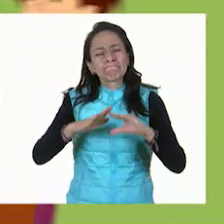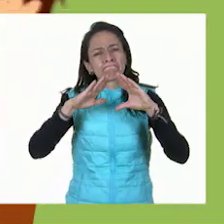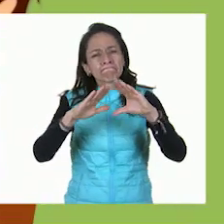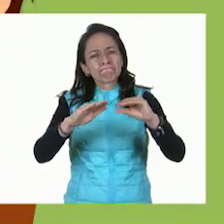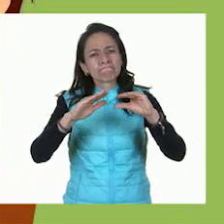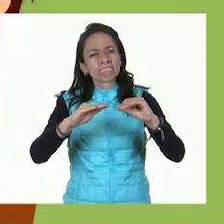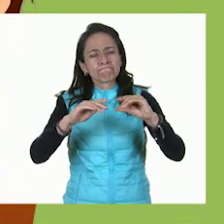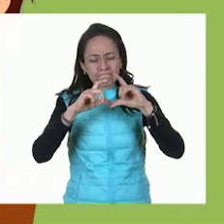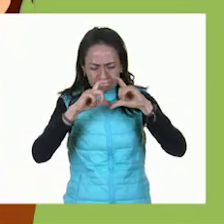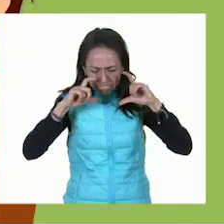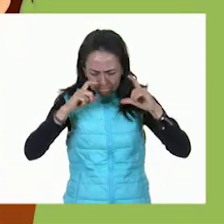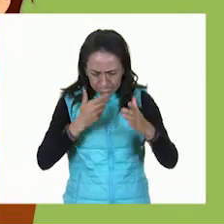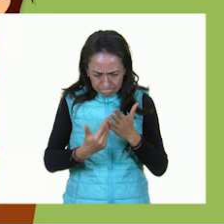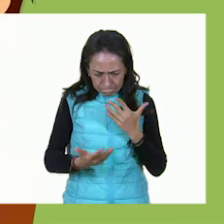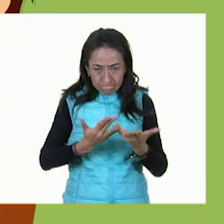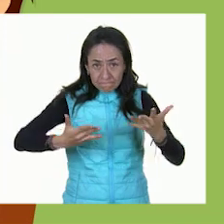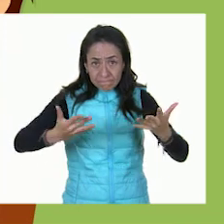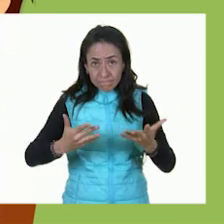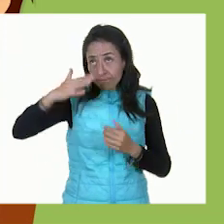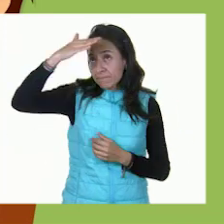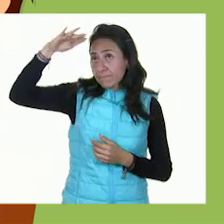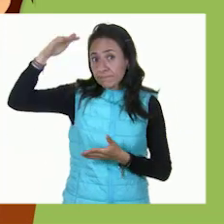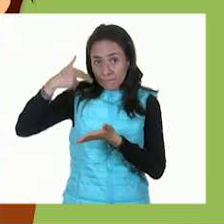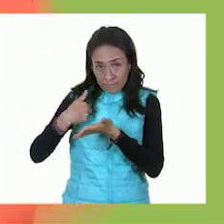un cubrebocas con ayuda de un adulto.